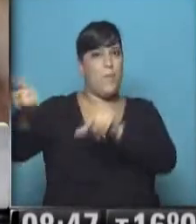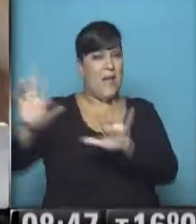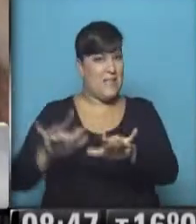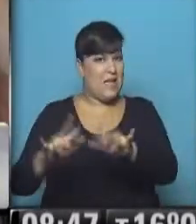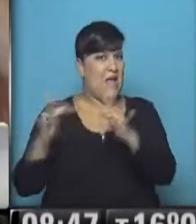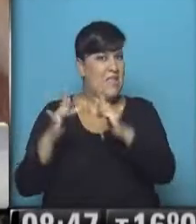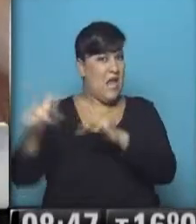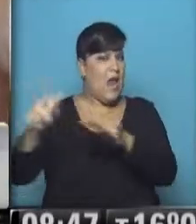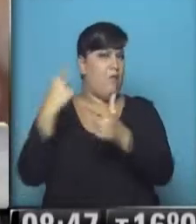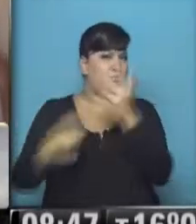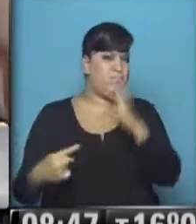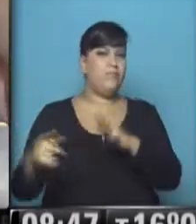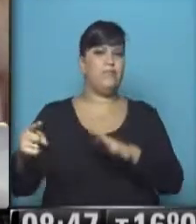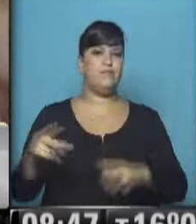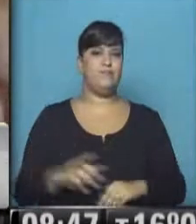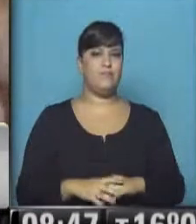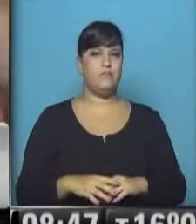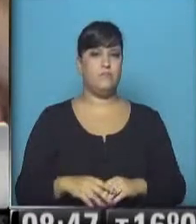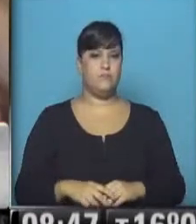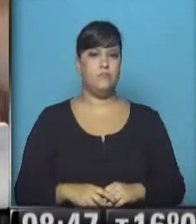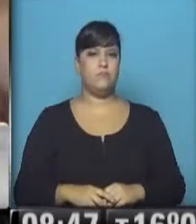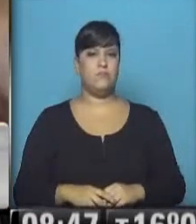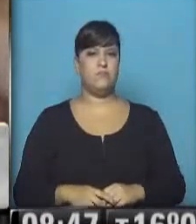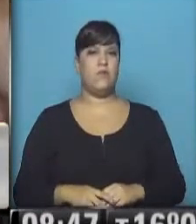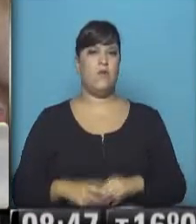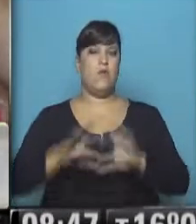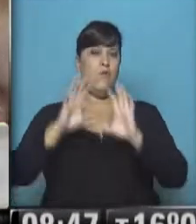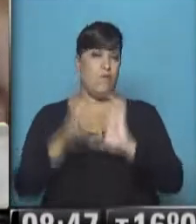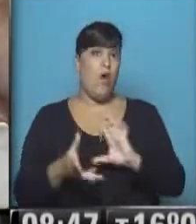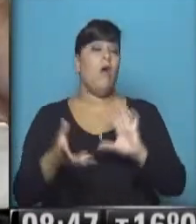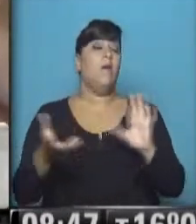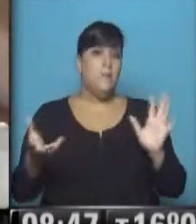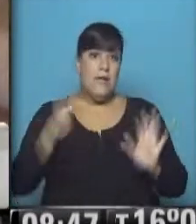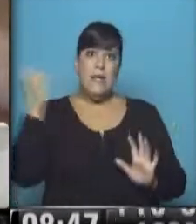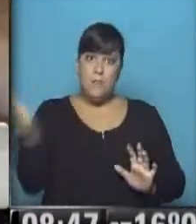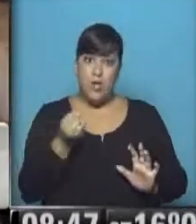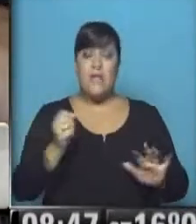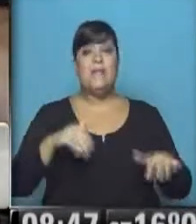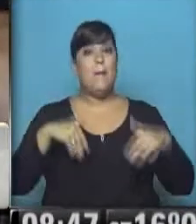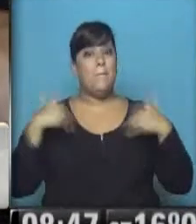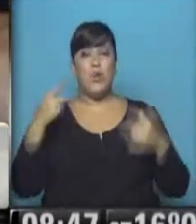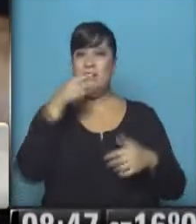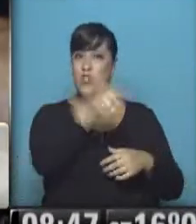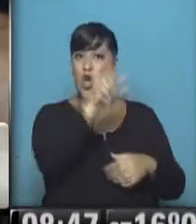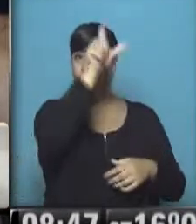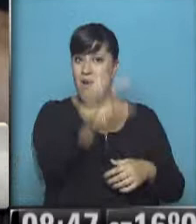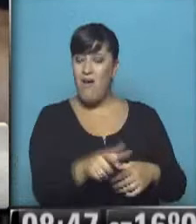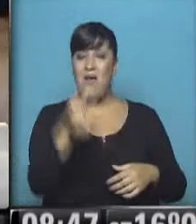informática en una unidad que investiga actos de terrorismo es evidente. Y él trabajaba